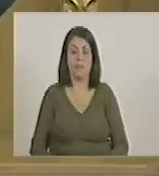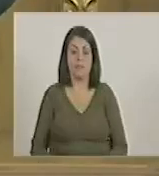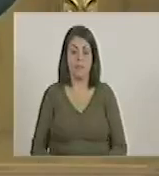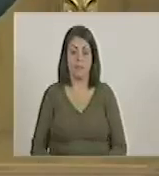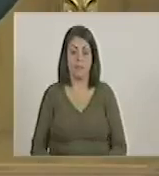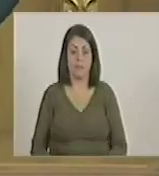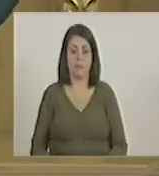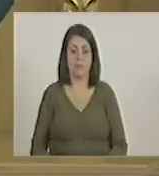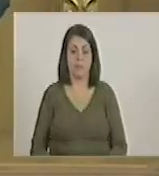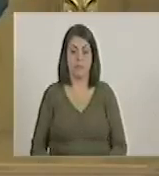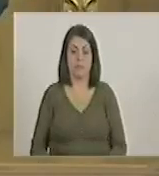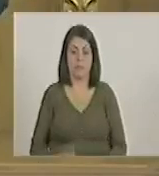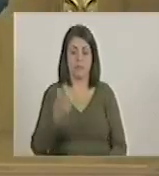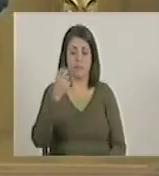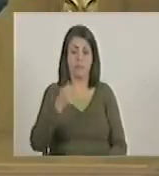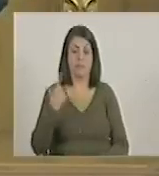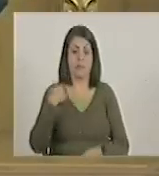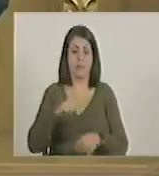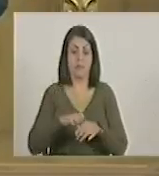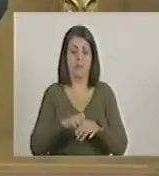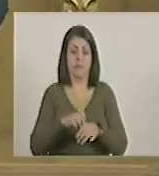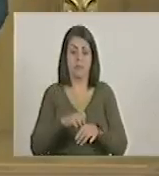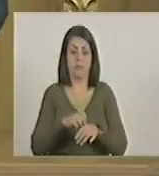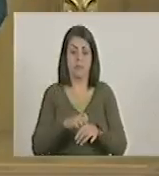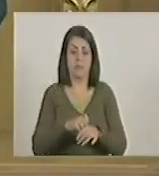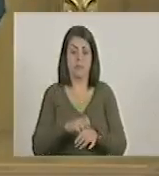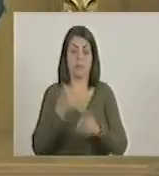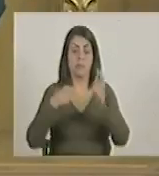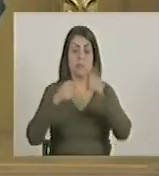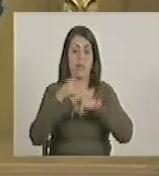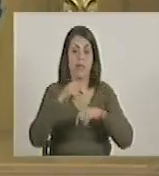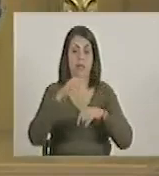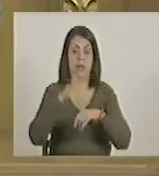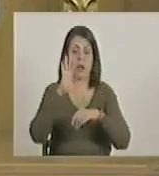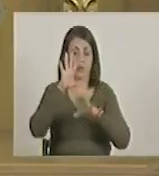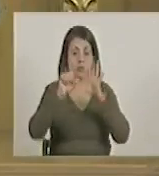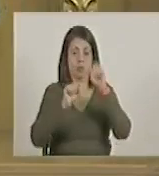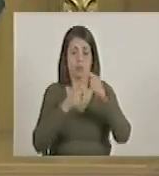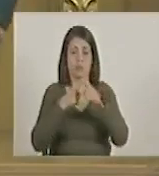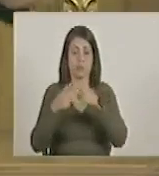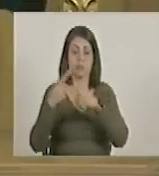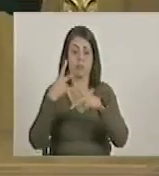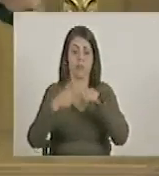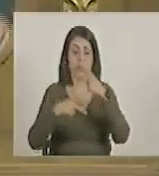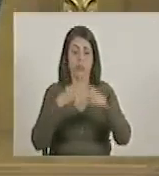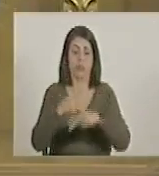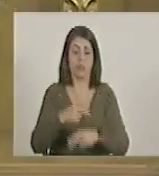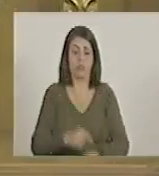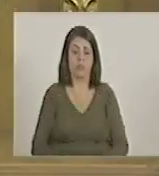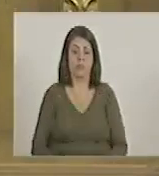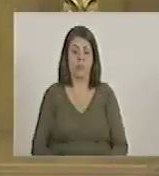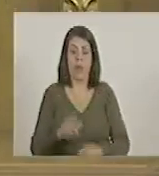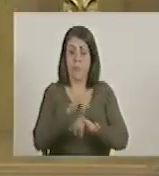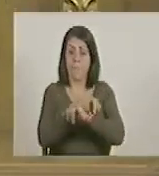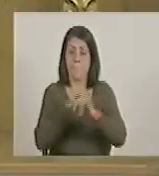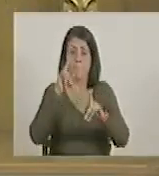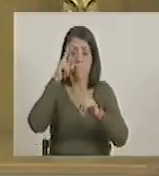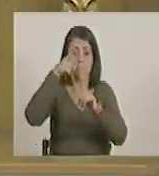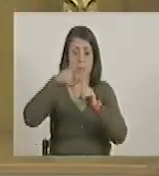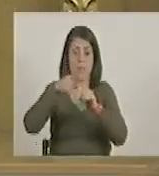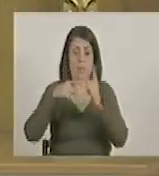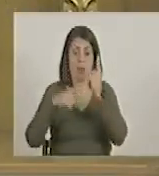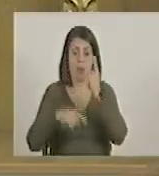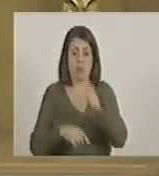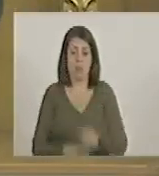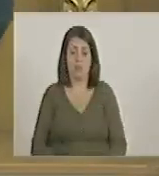En primer lugar, que tengamos un incremento de las exportaciones no tradicionales. Esa es la primera meta ya, en estas condiciones, número